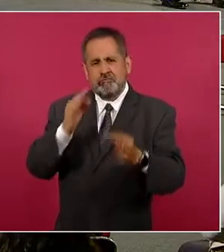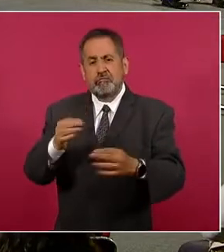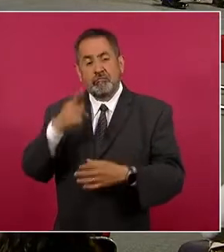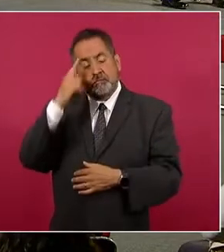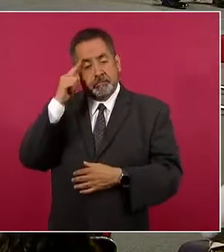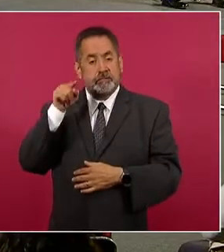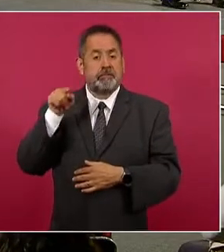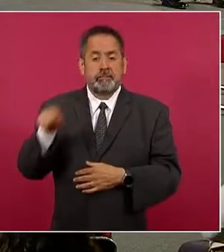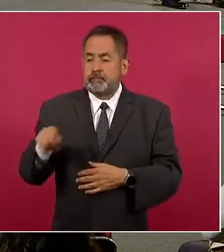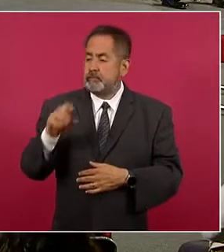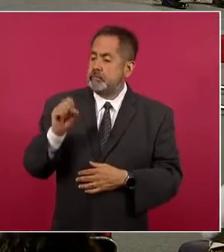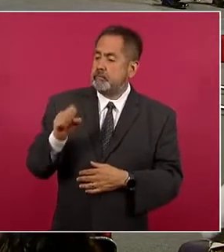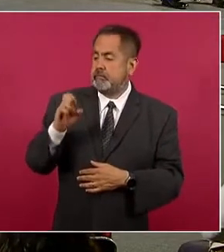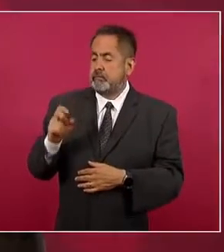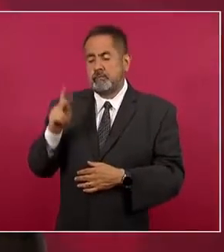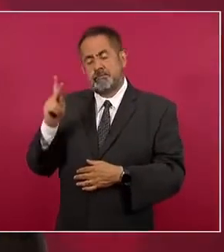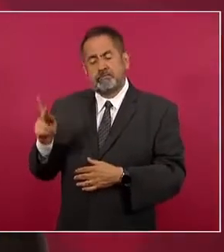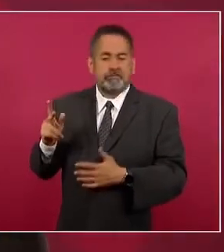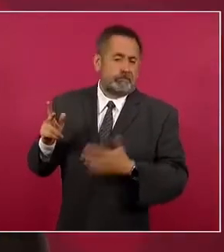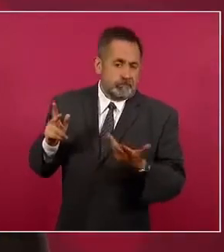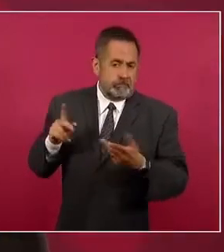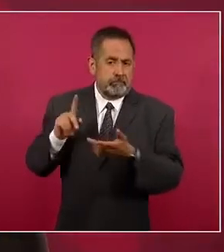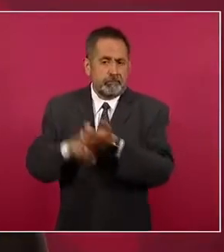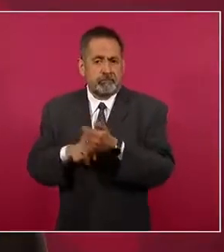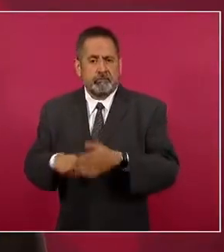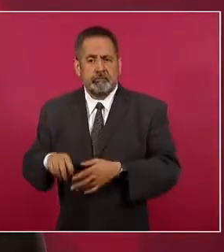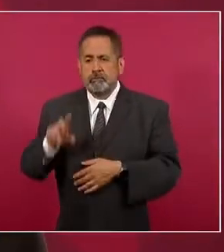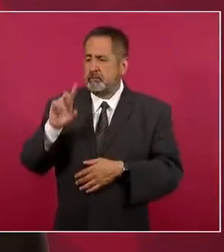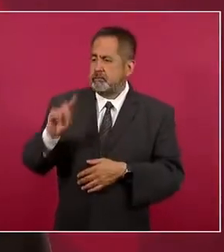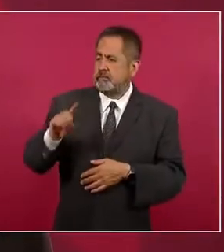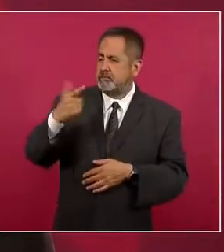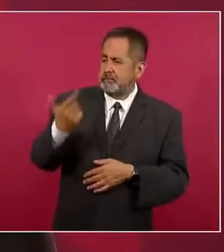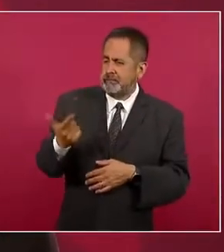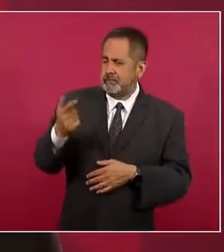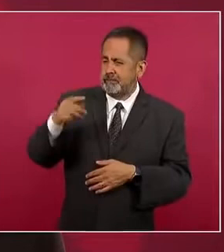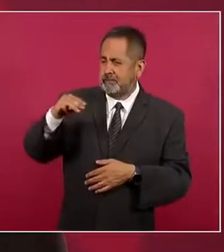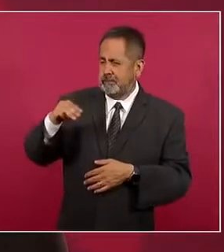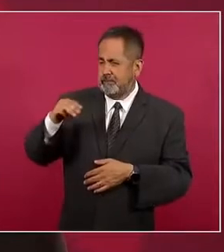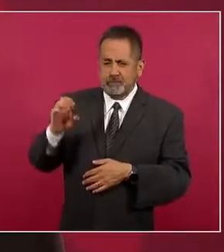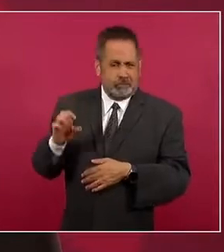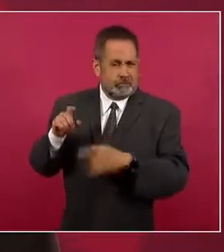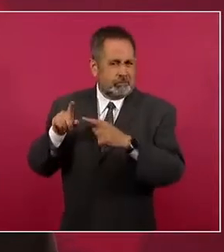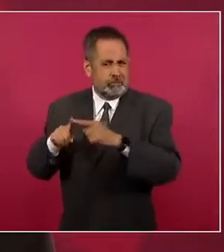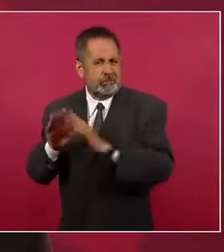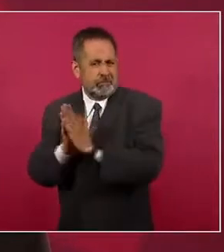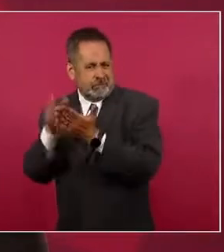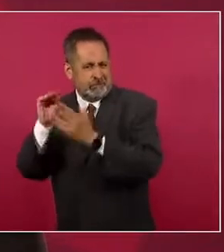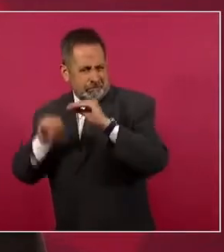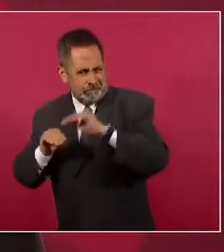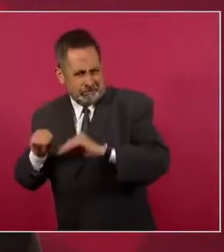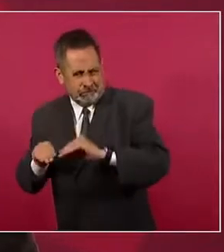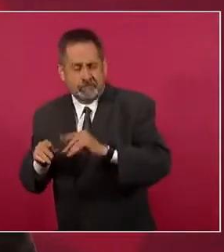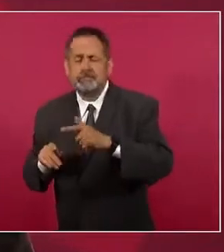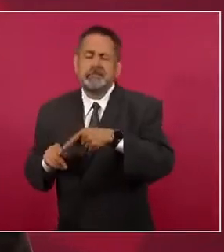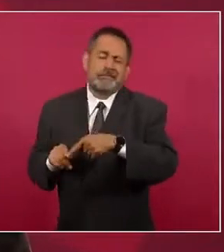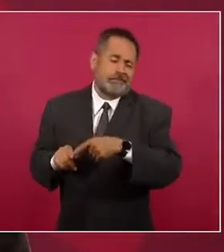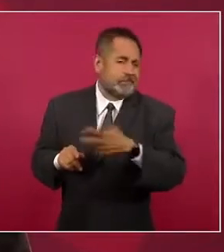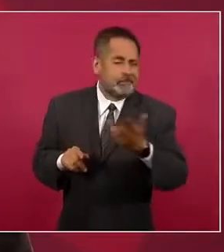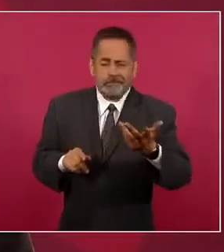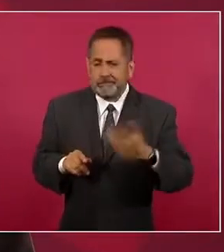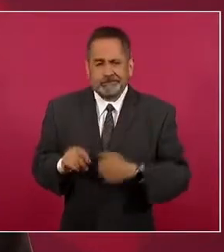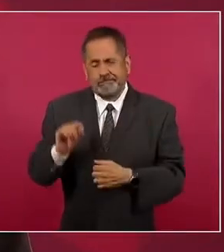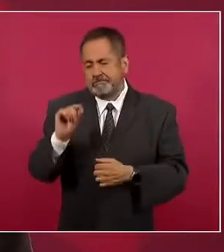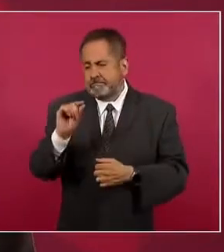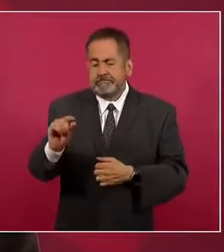la Secretaría de Educación Pública en general y en la Dirección General de Materiales Educativos en particular, reconocemos que esa cifra es un